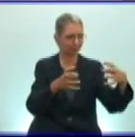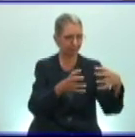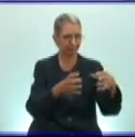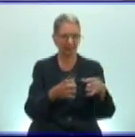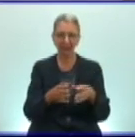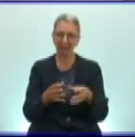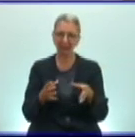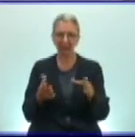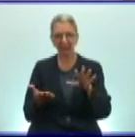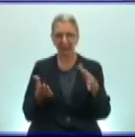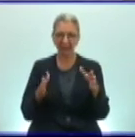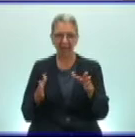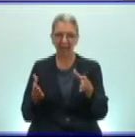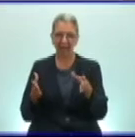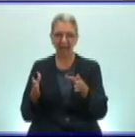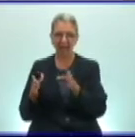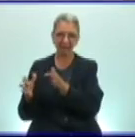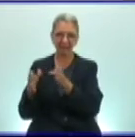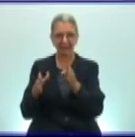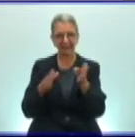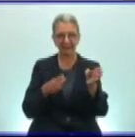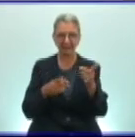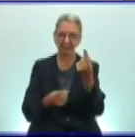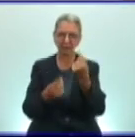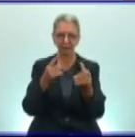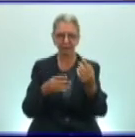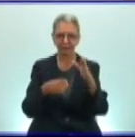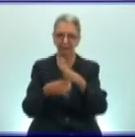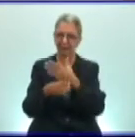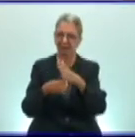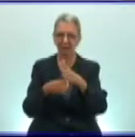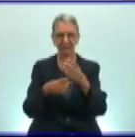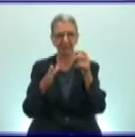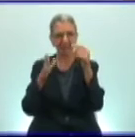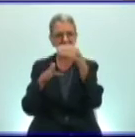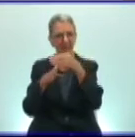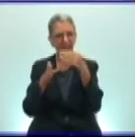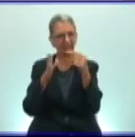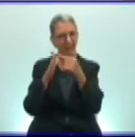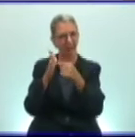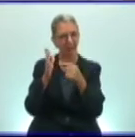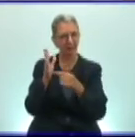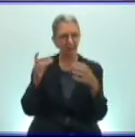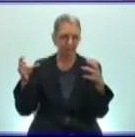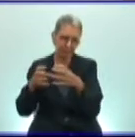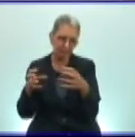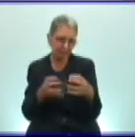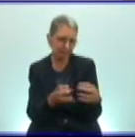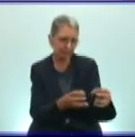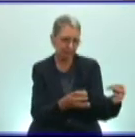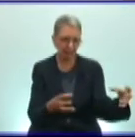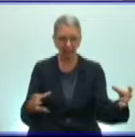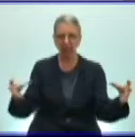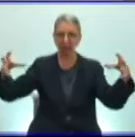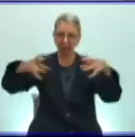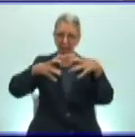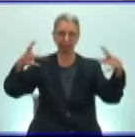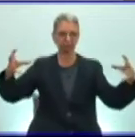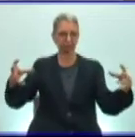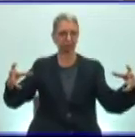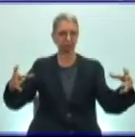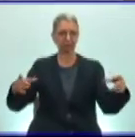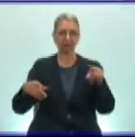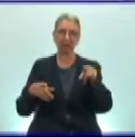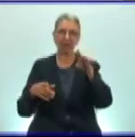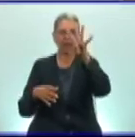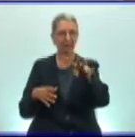valencias y muchos rasgos que diferenciaban a los elementos entre sus grupos. La tabla de Mendeleev permitió tener